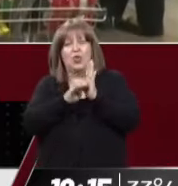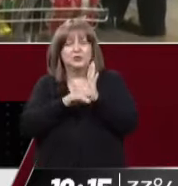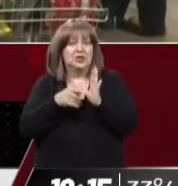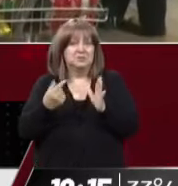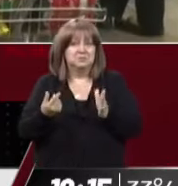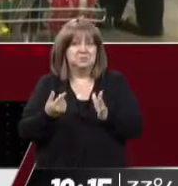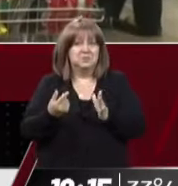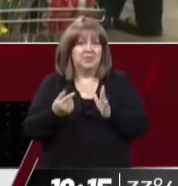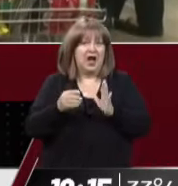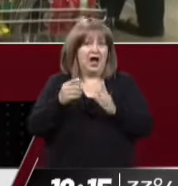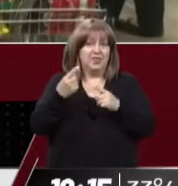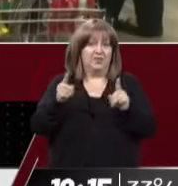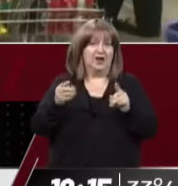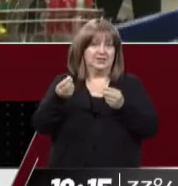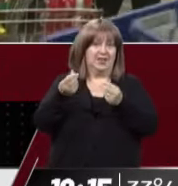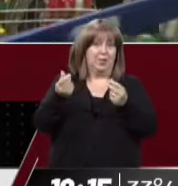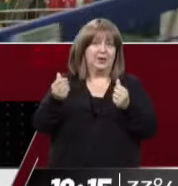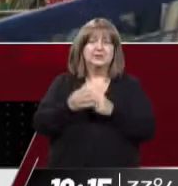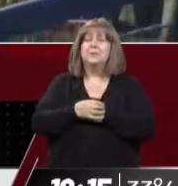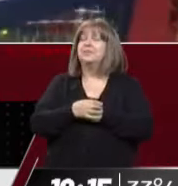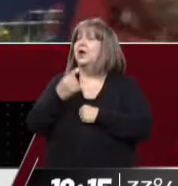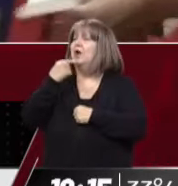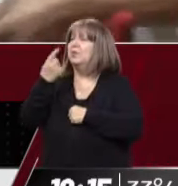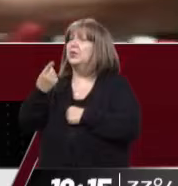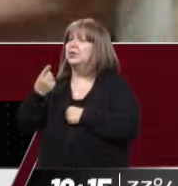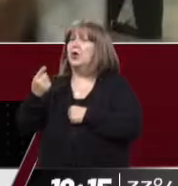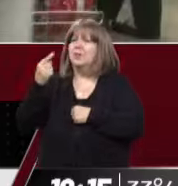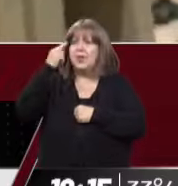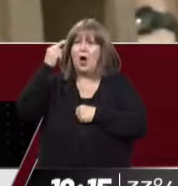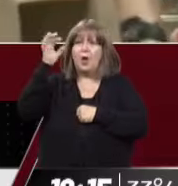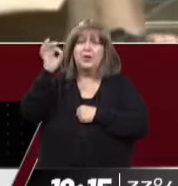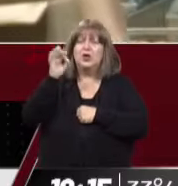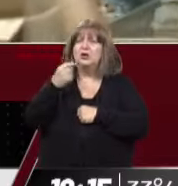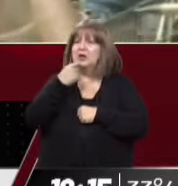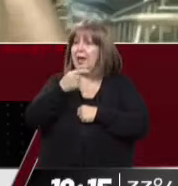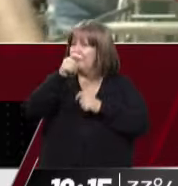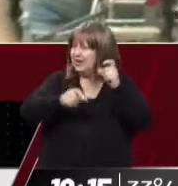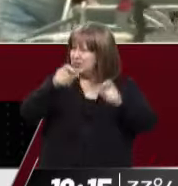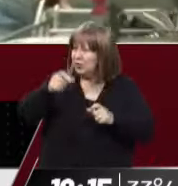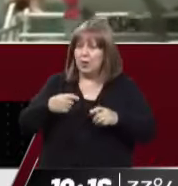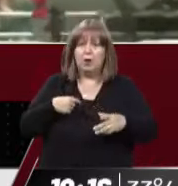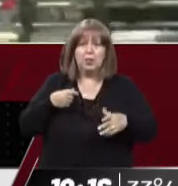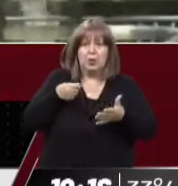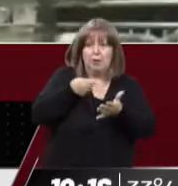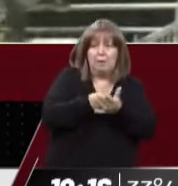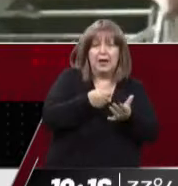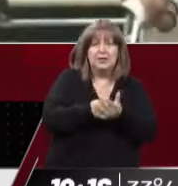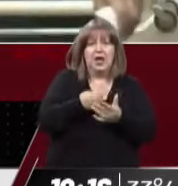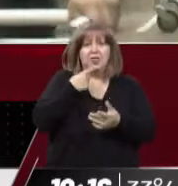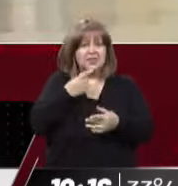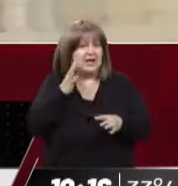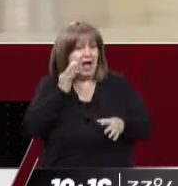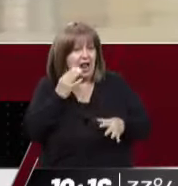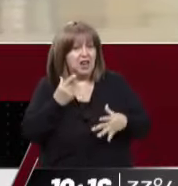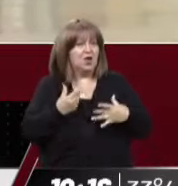con bastante diferencia, sí. Y la gente que dice, ¿qué opina con respecto a las uvas? Cuando va a pagar, ¿se queja? ¿Dice algo?